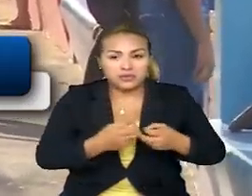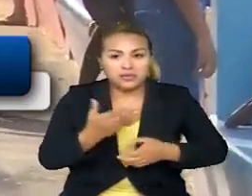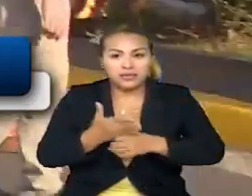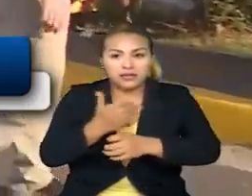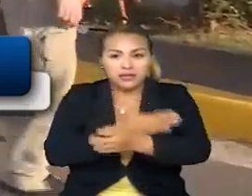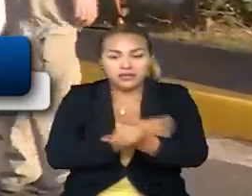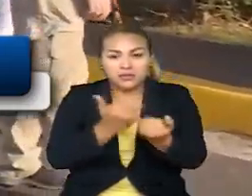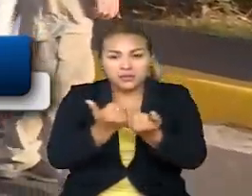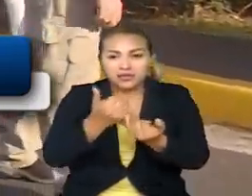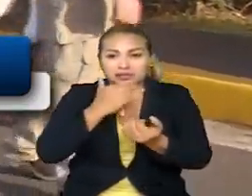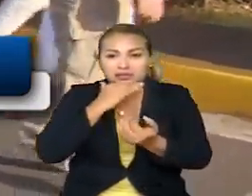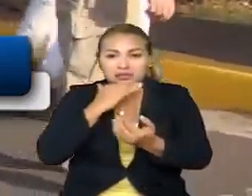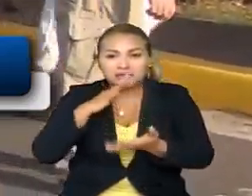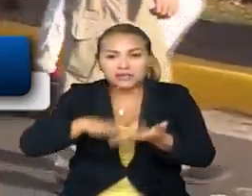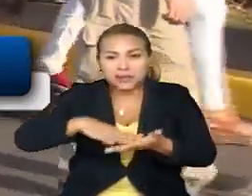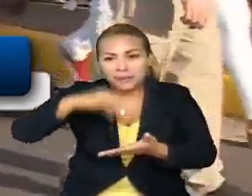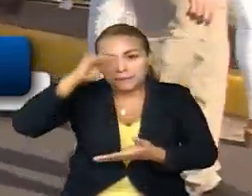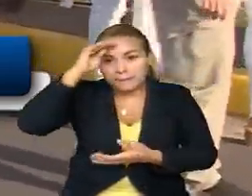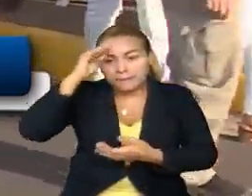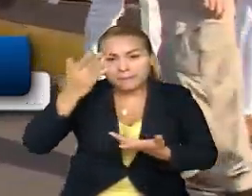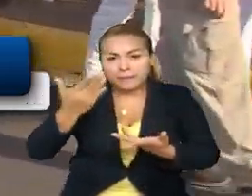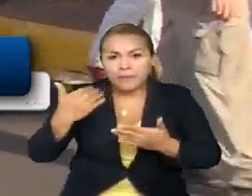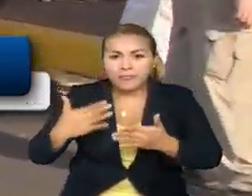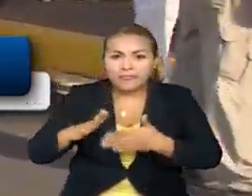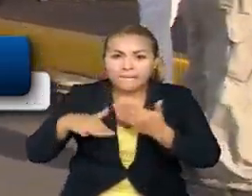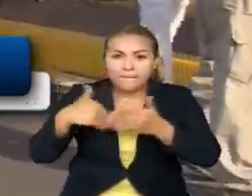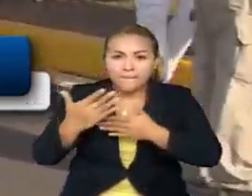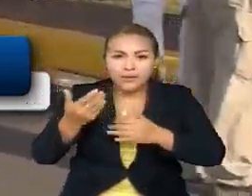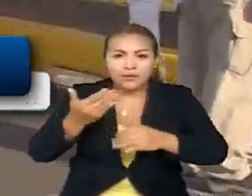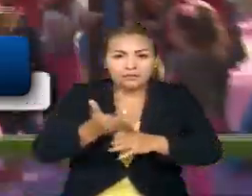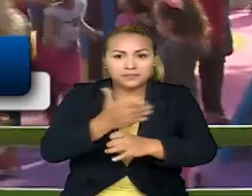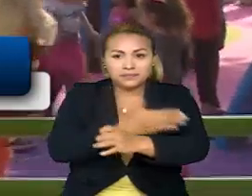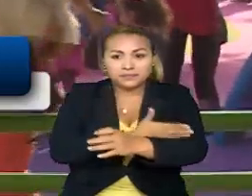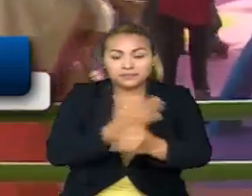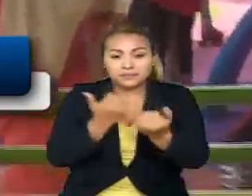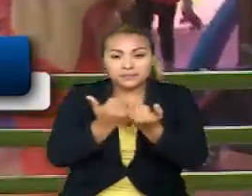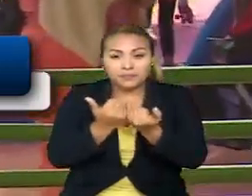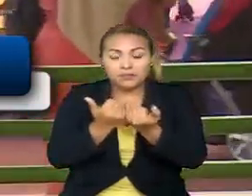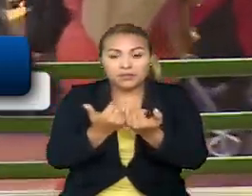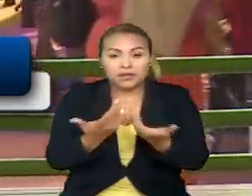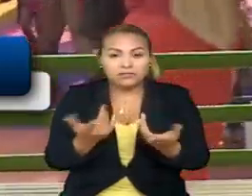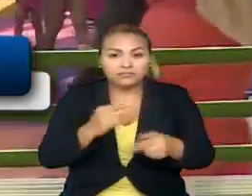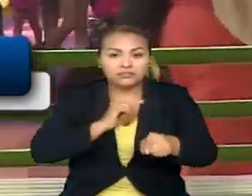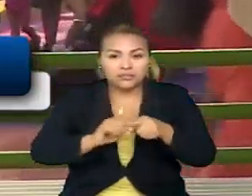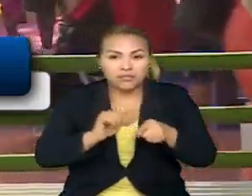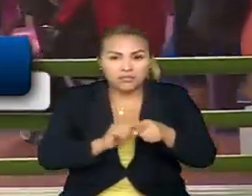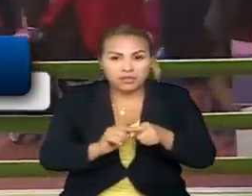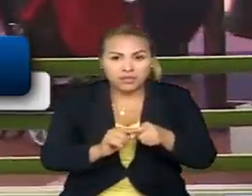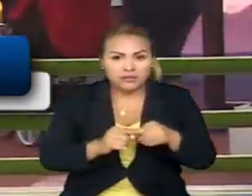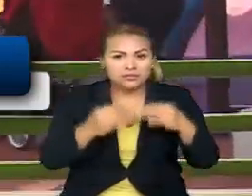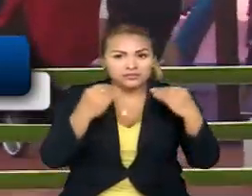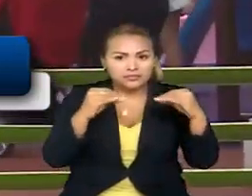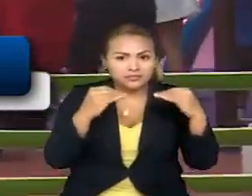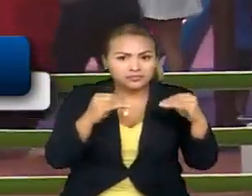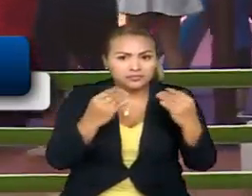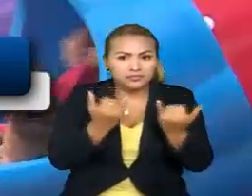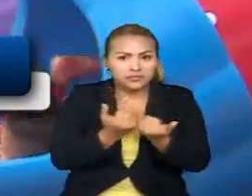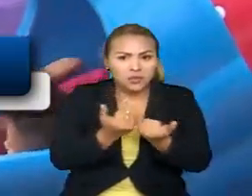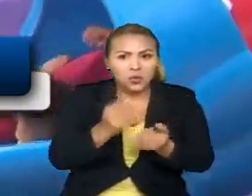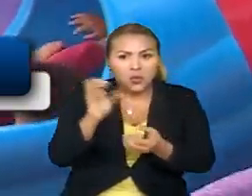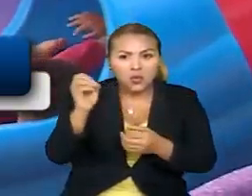de que desde que el servicio era grave después de que pasamos años anteriores donde pagamos por el servicio actualmente al servicio a